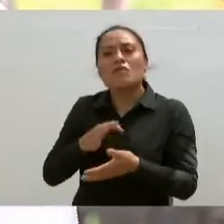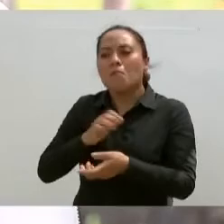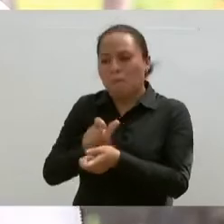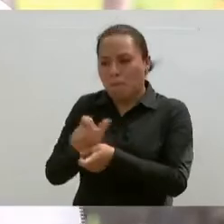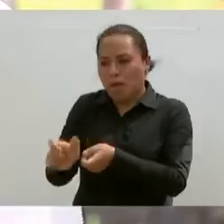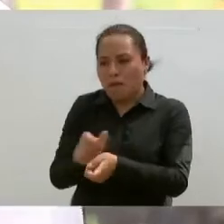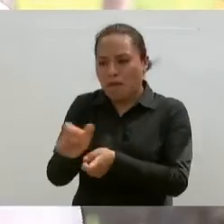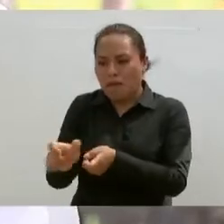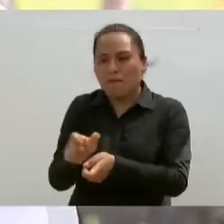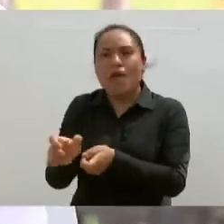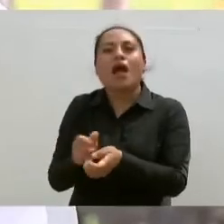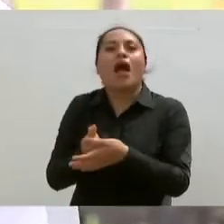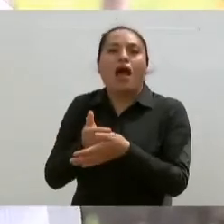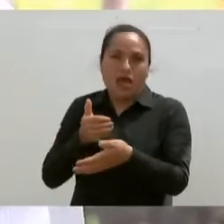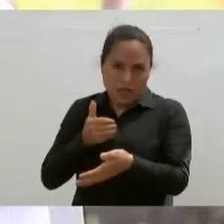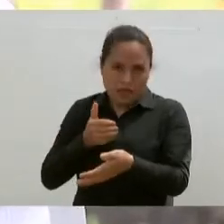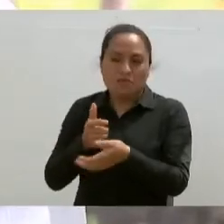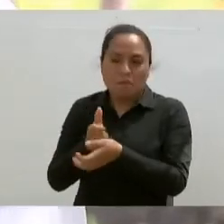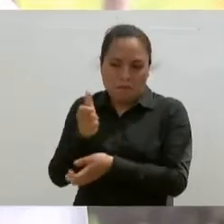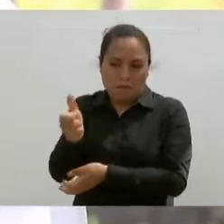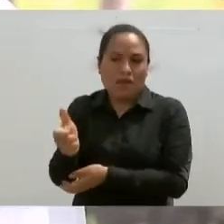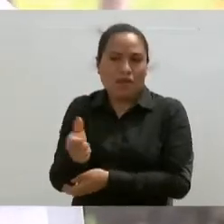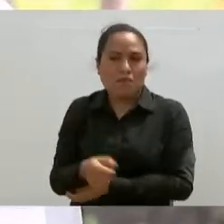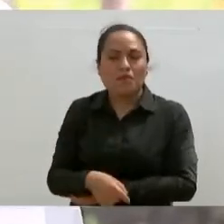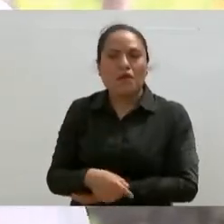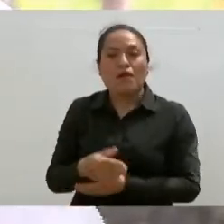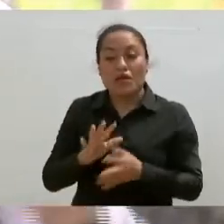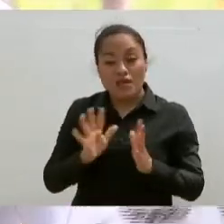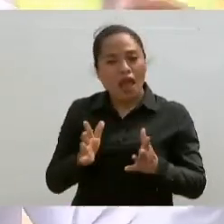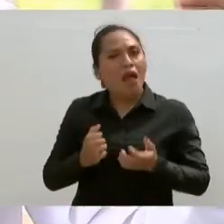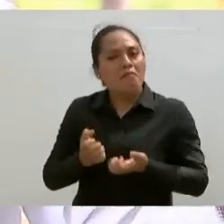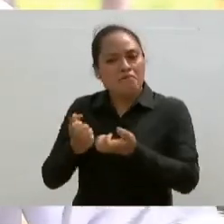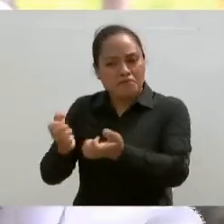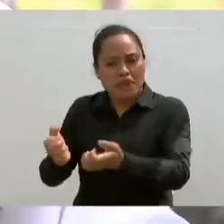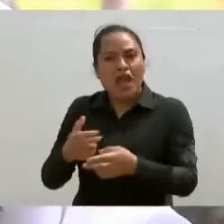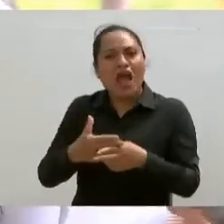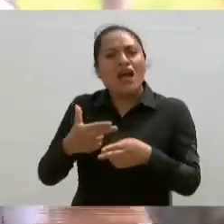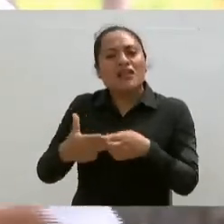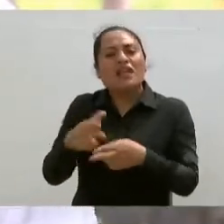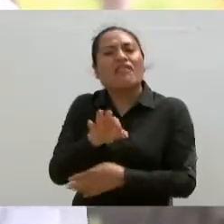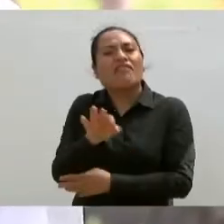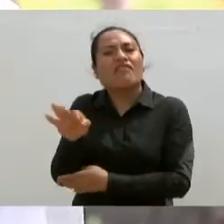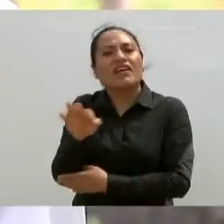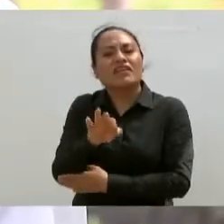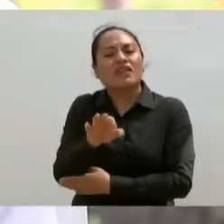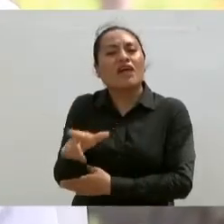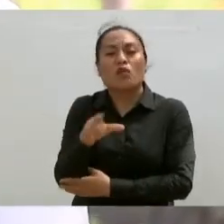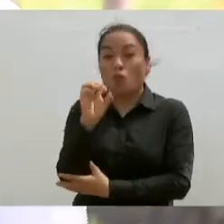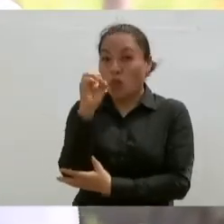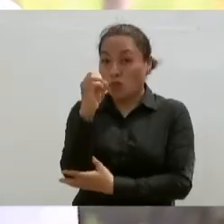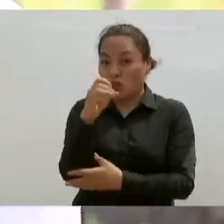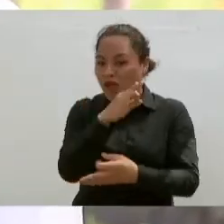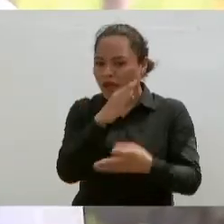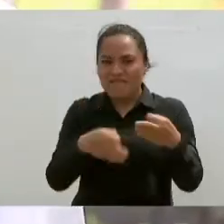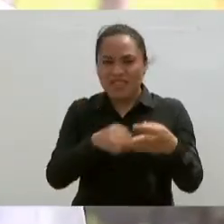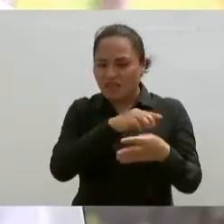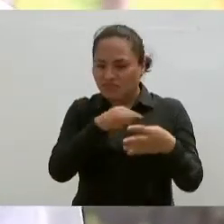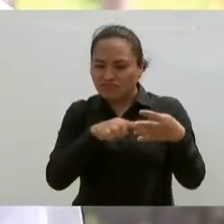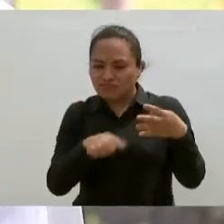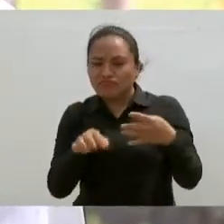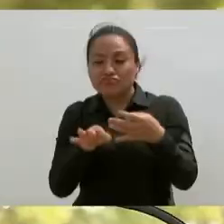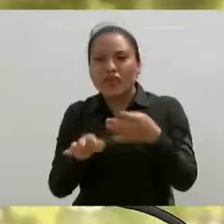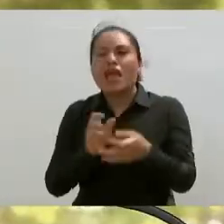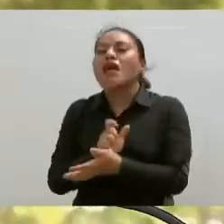pagos. Ya se entregó hasta finales de octubre. Falta nada más